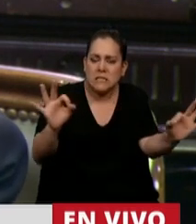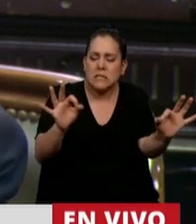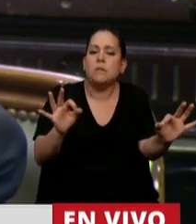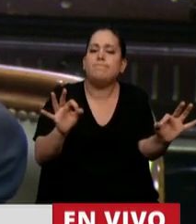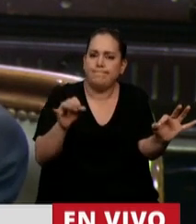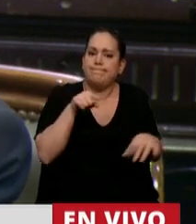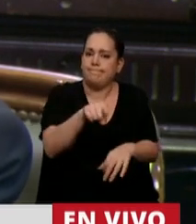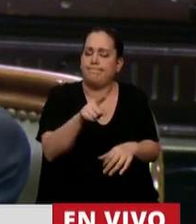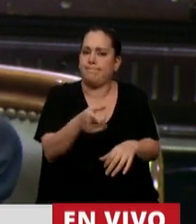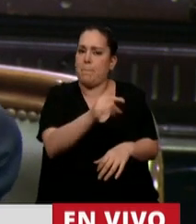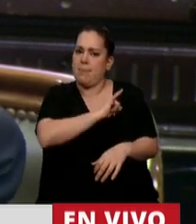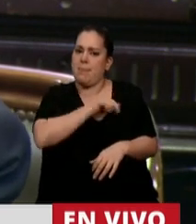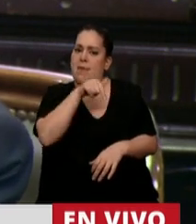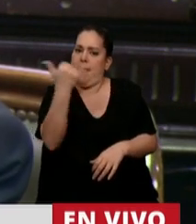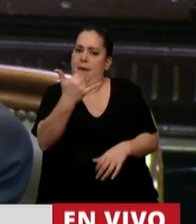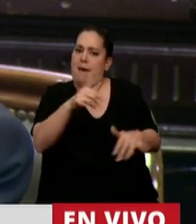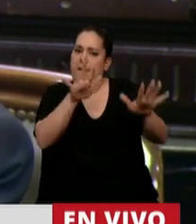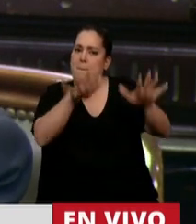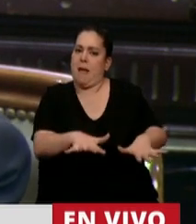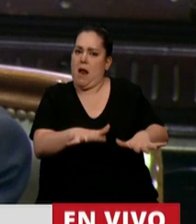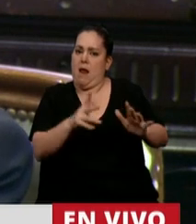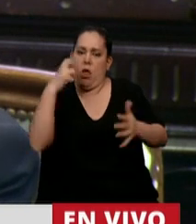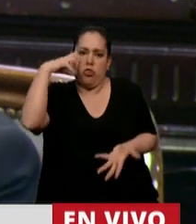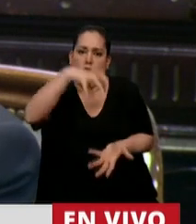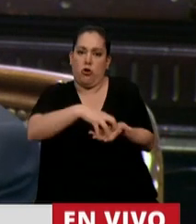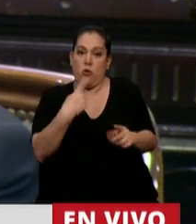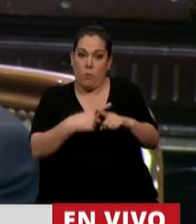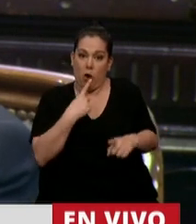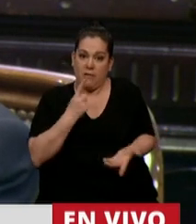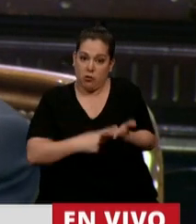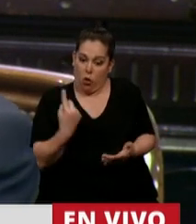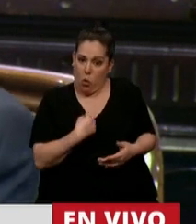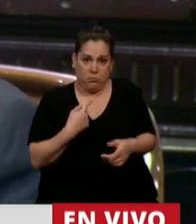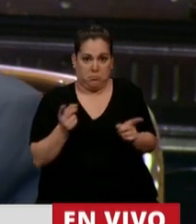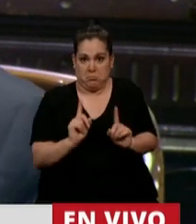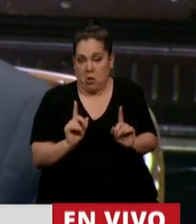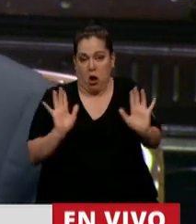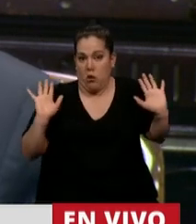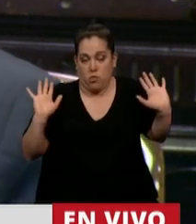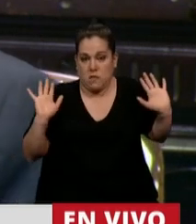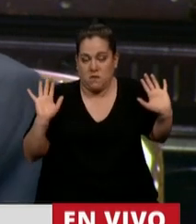evidencia la parálisis de esta Cámara, y no precisamente por nuestra decisión.